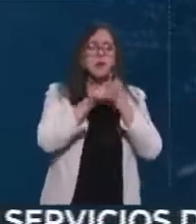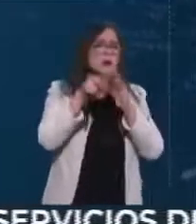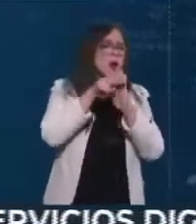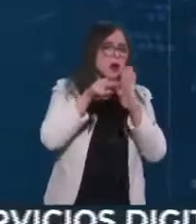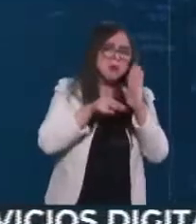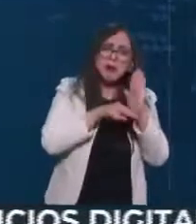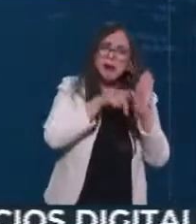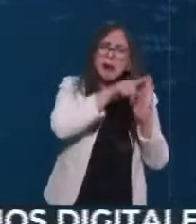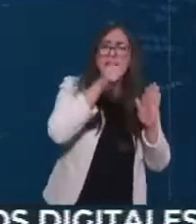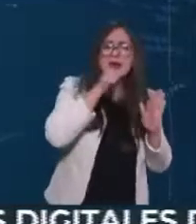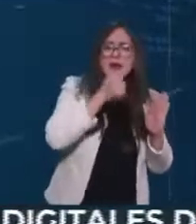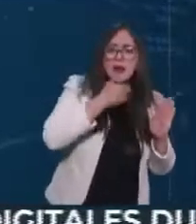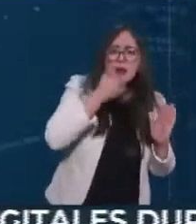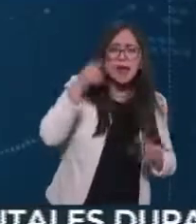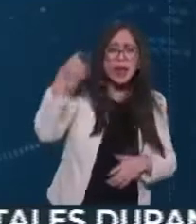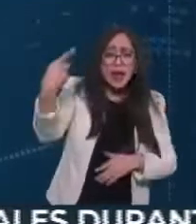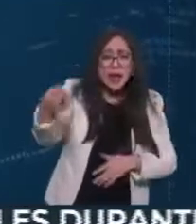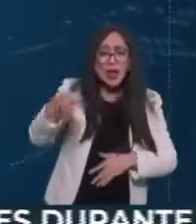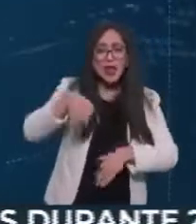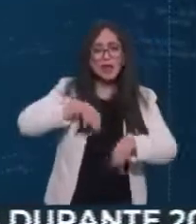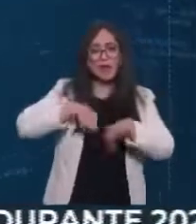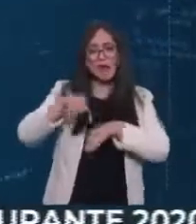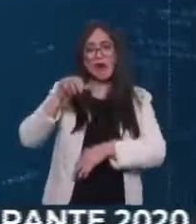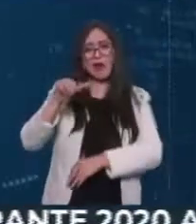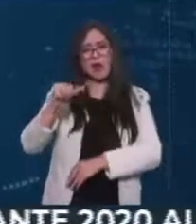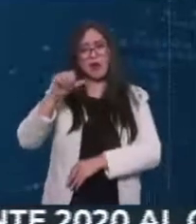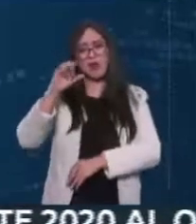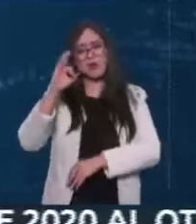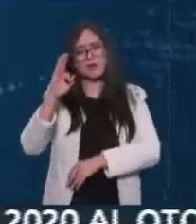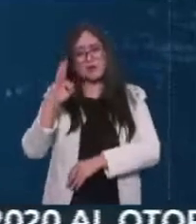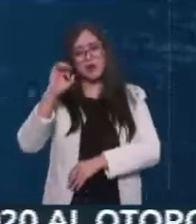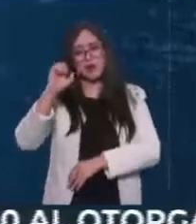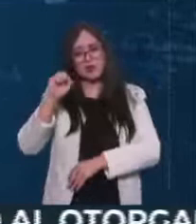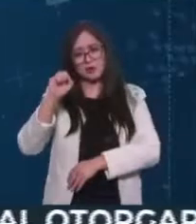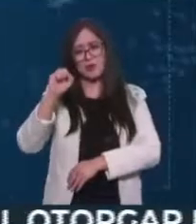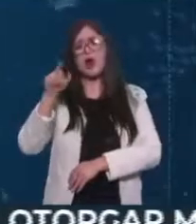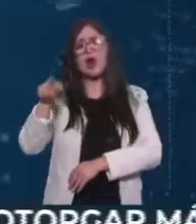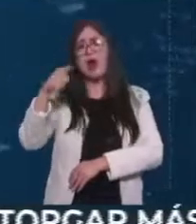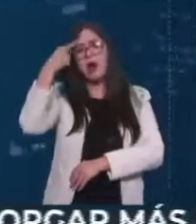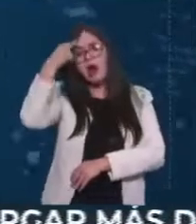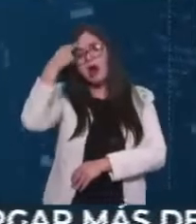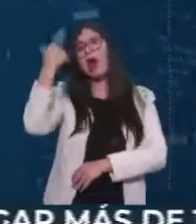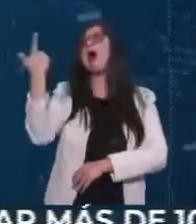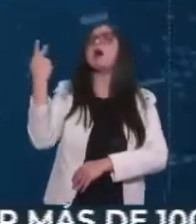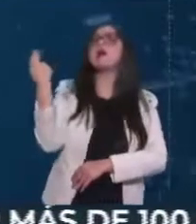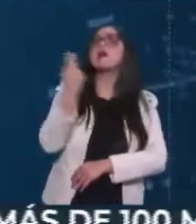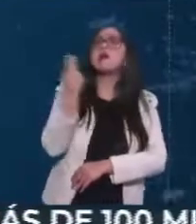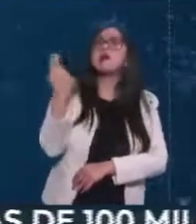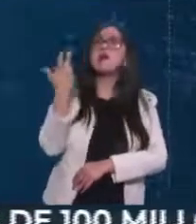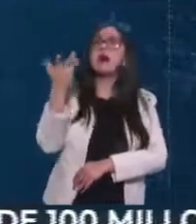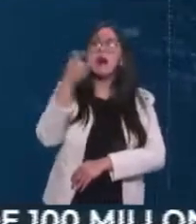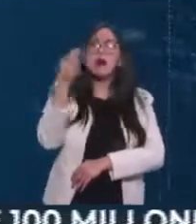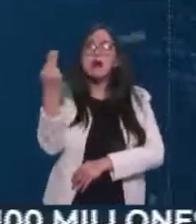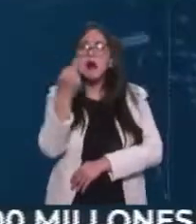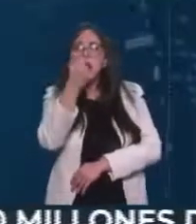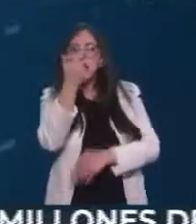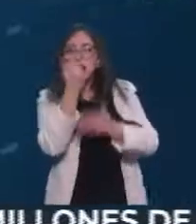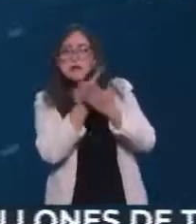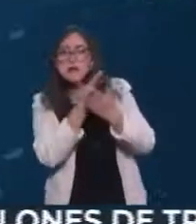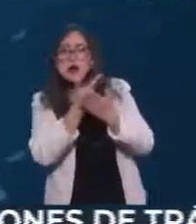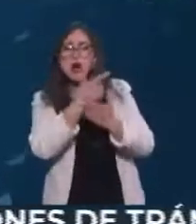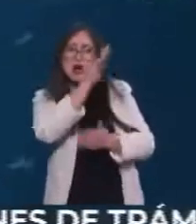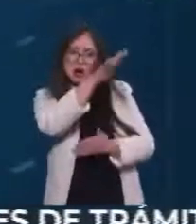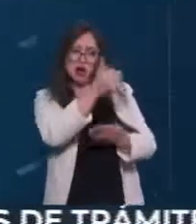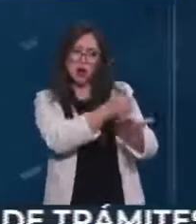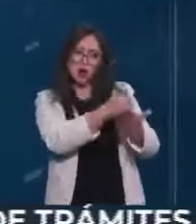y esa es la labor de la Auditoría Superior de la Federación. Para eso la queremos, para que un ente externo, es como cuando tenemos nosotros un contador, pues venga y te diga, mira,